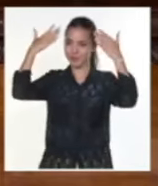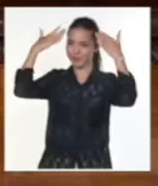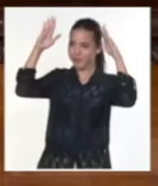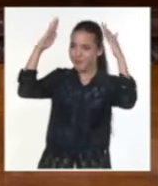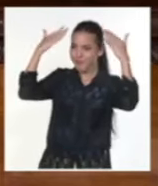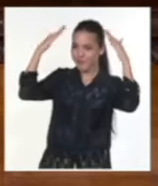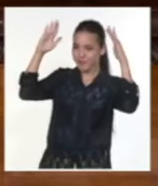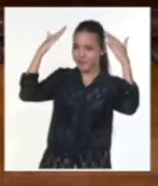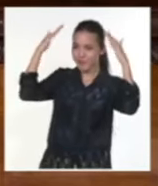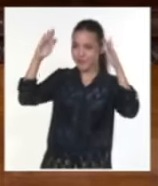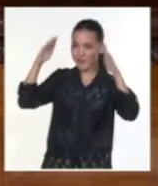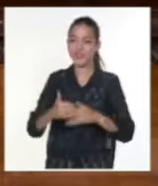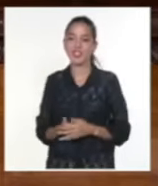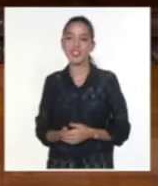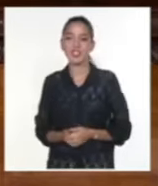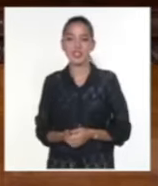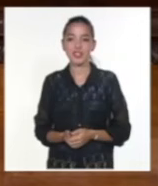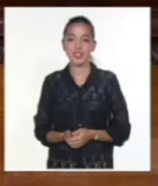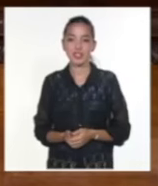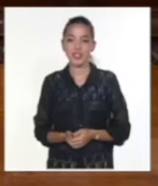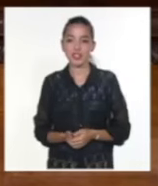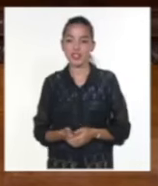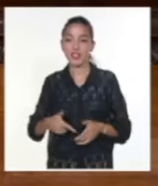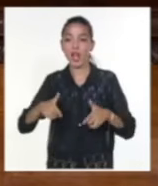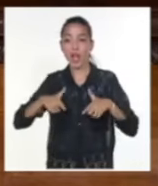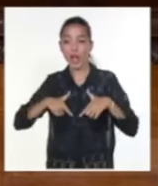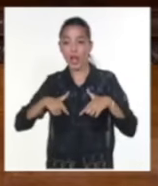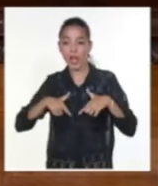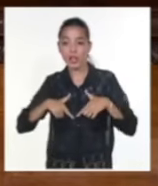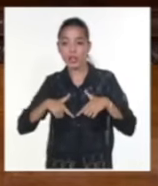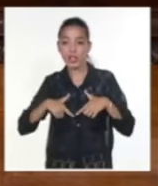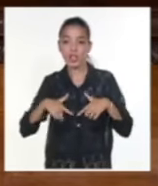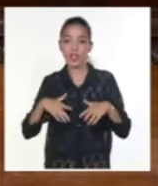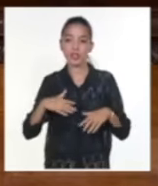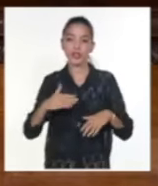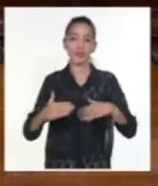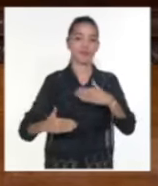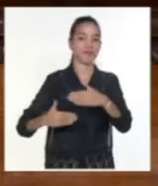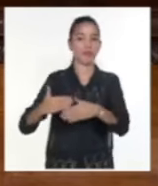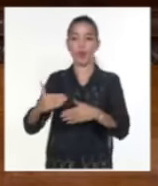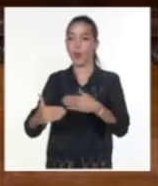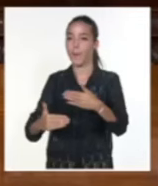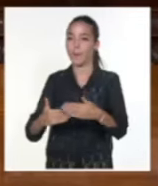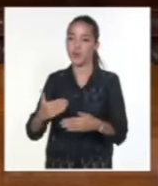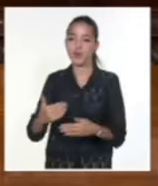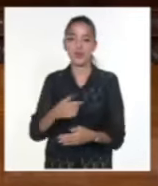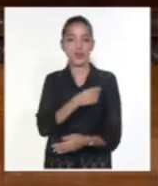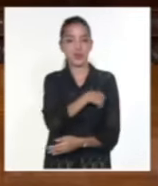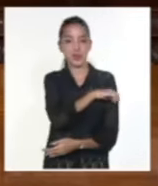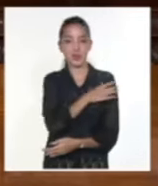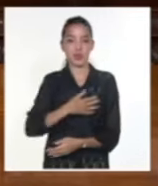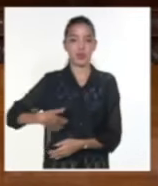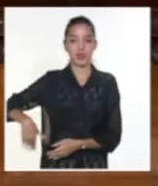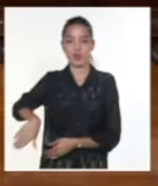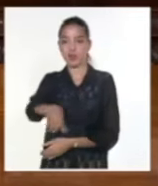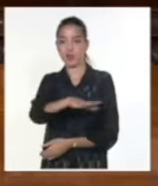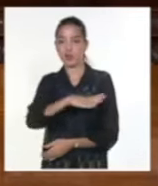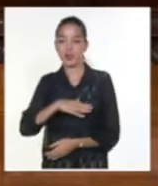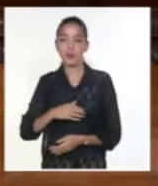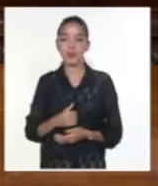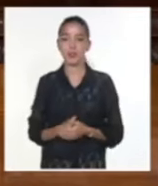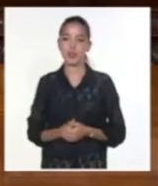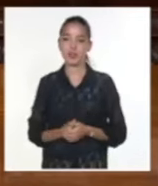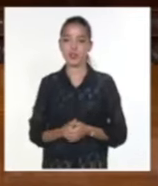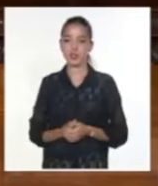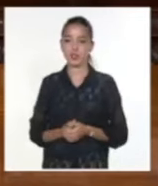candidato del Movimiento Ciudadano, a la candidata del PAN, del PRI,